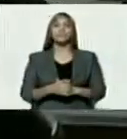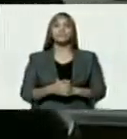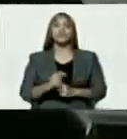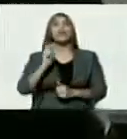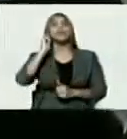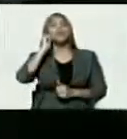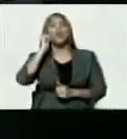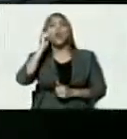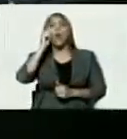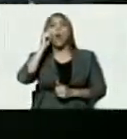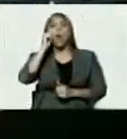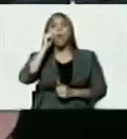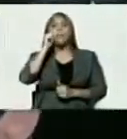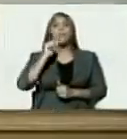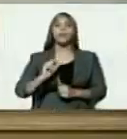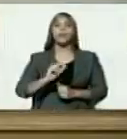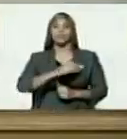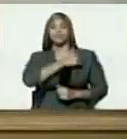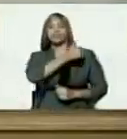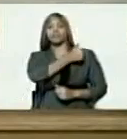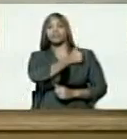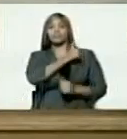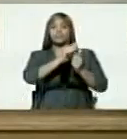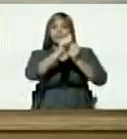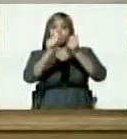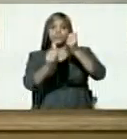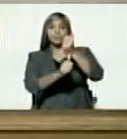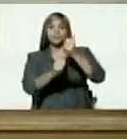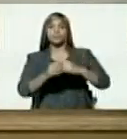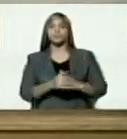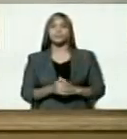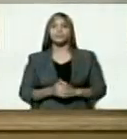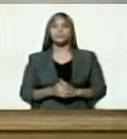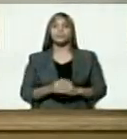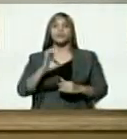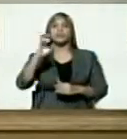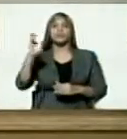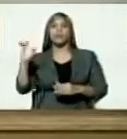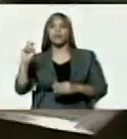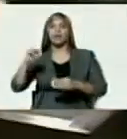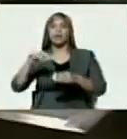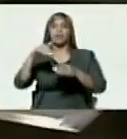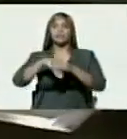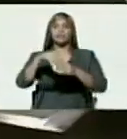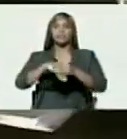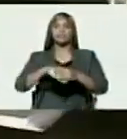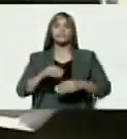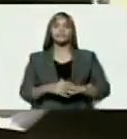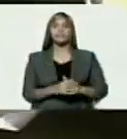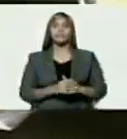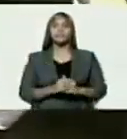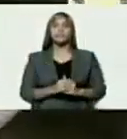y rectores principales y suplentes al Consejo Nacional Electoral.